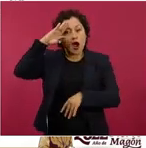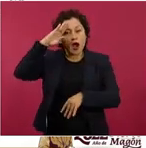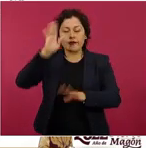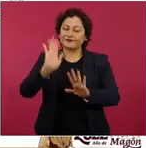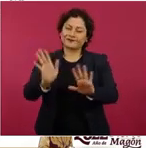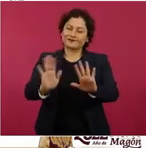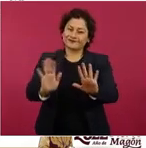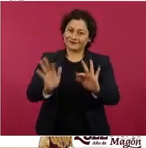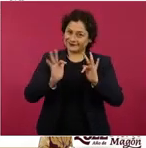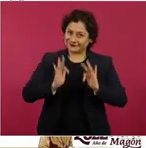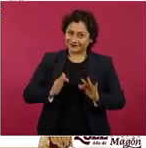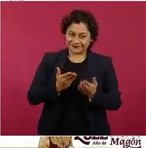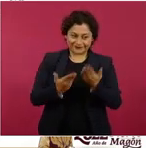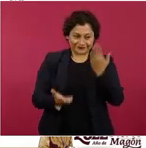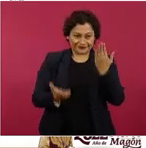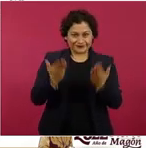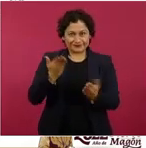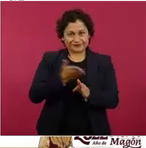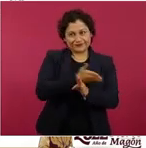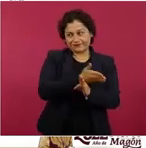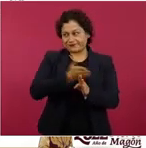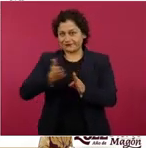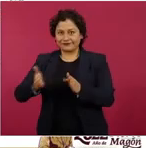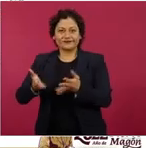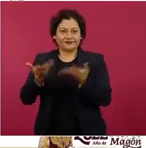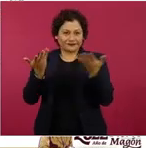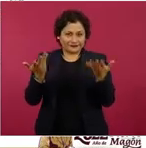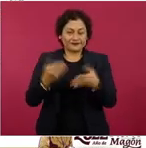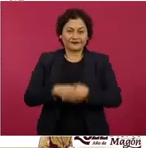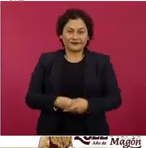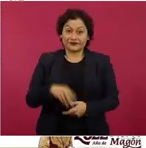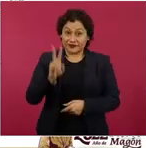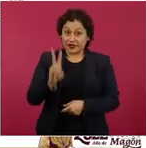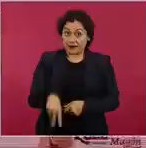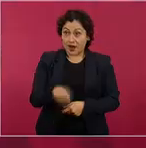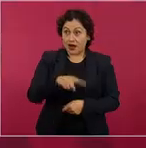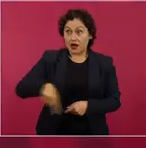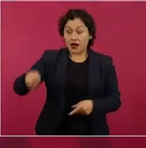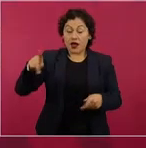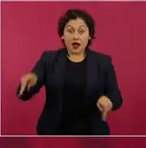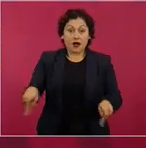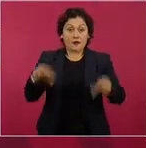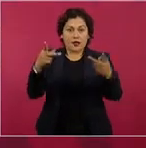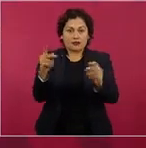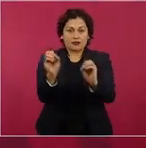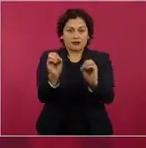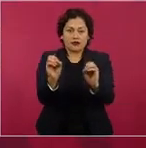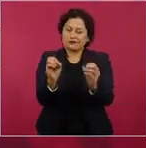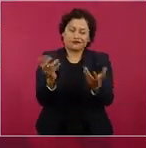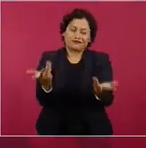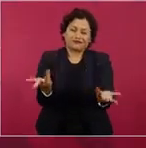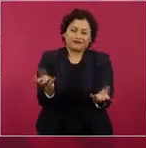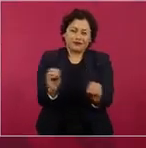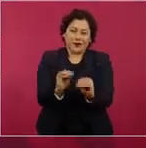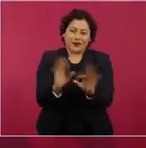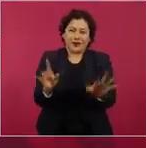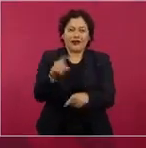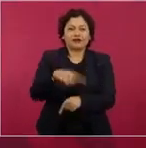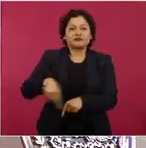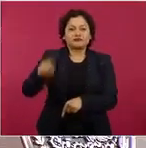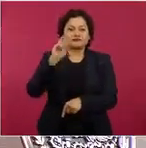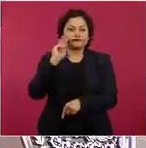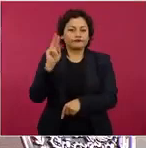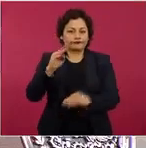el precio del petróleo. Obviamente nadie vendió a cero, pero ese referente que se ve claramente en la gráfica no